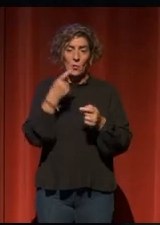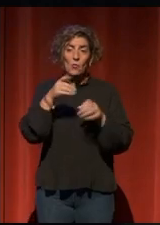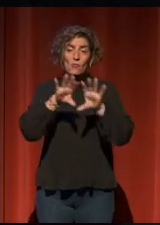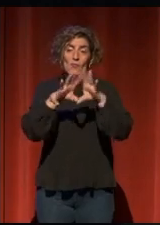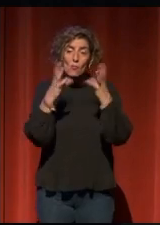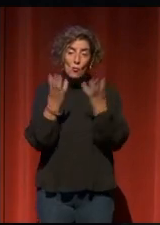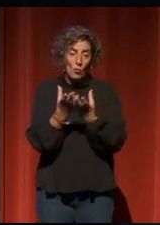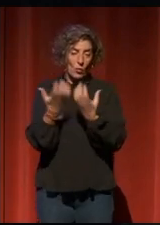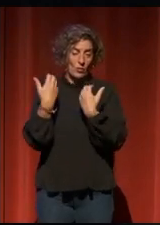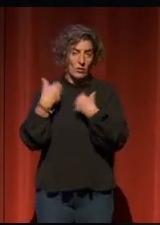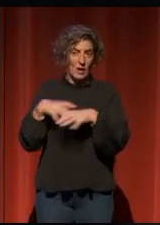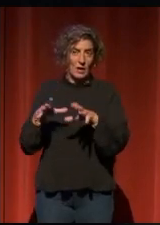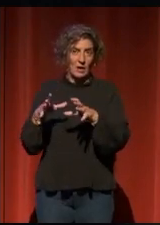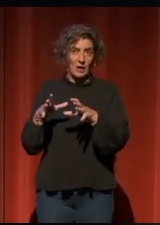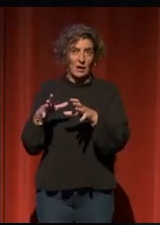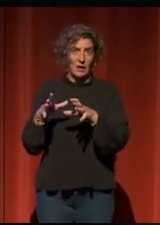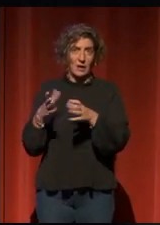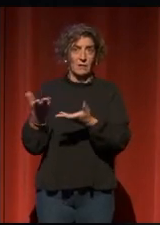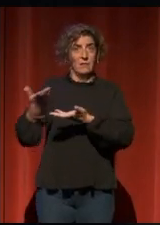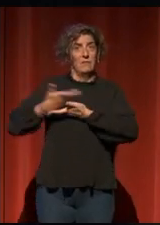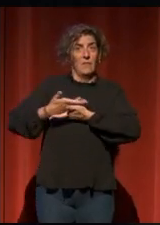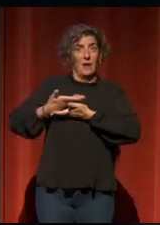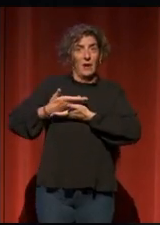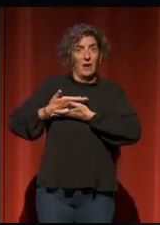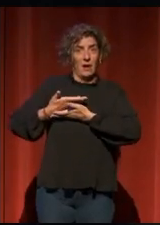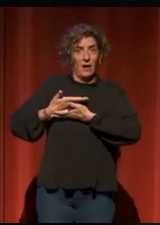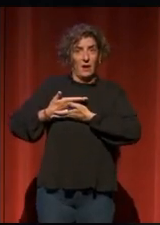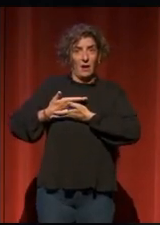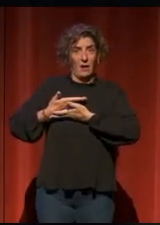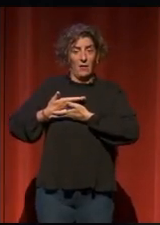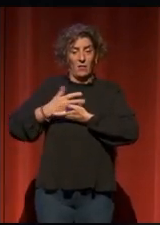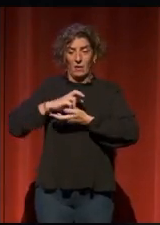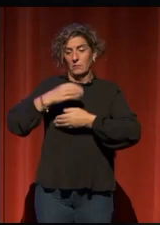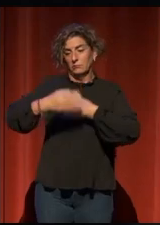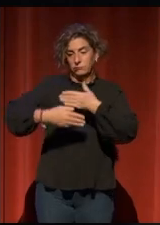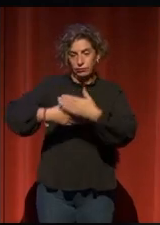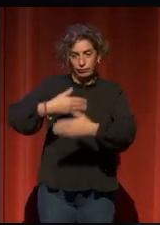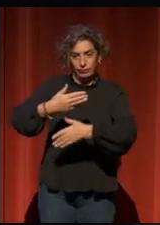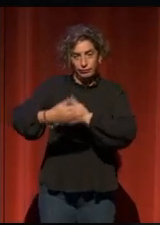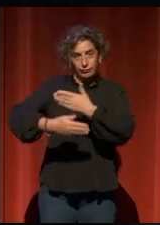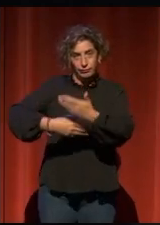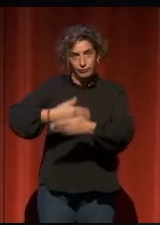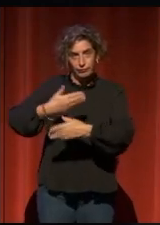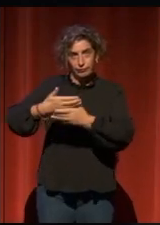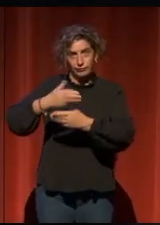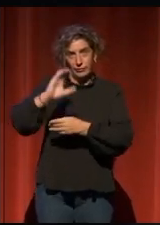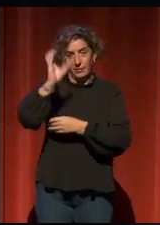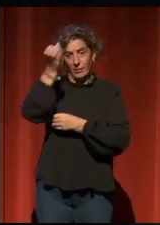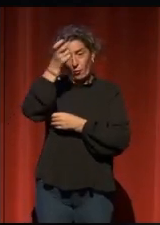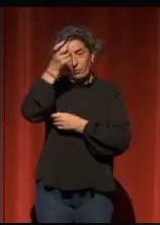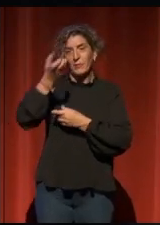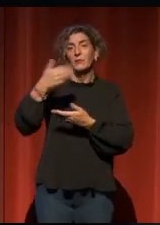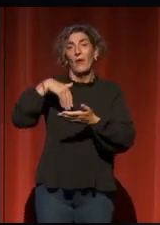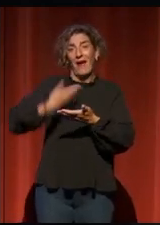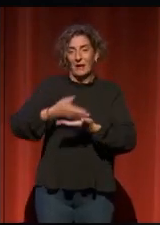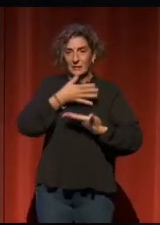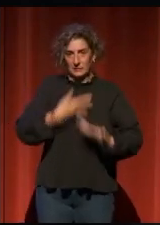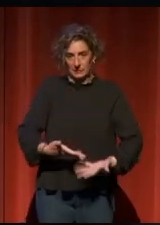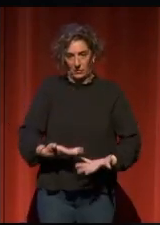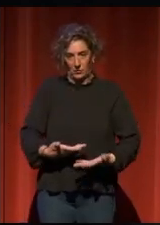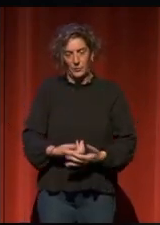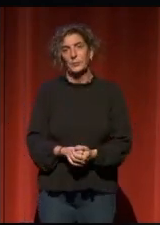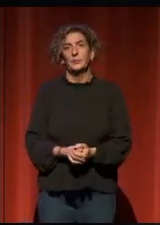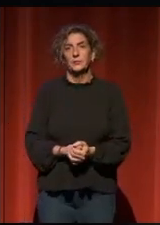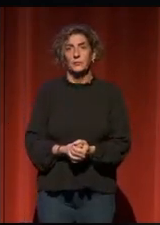nos ha ayudado a mantener hasta hoy el conocimiento. Por eso